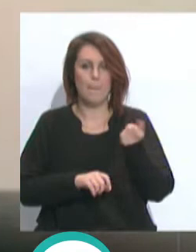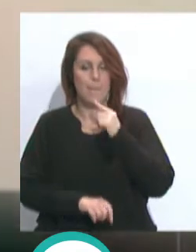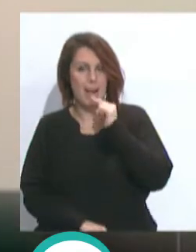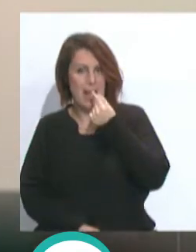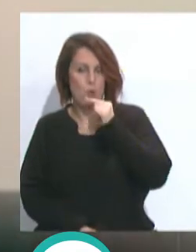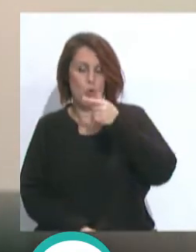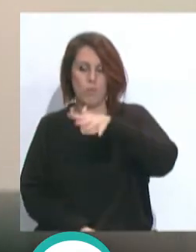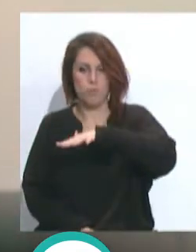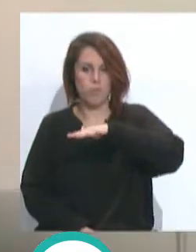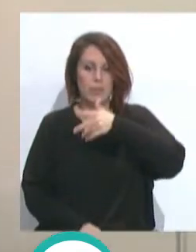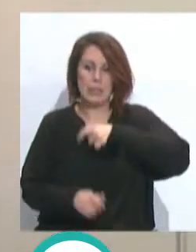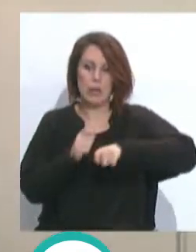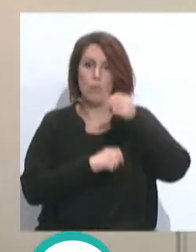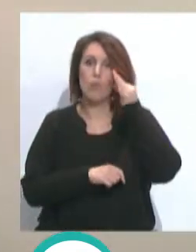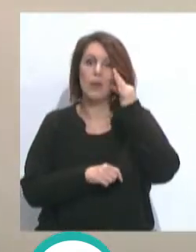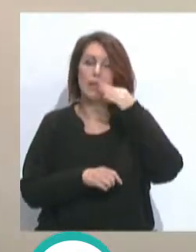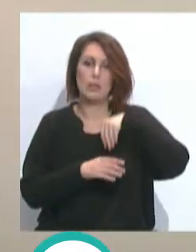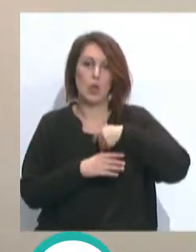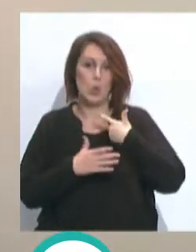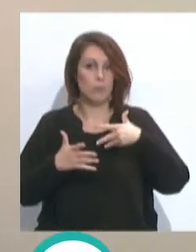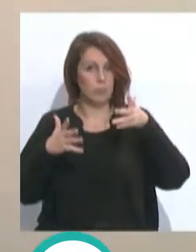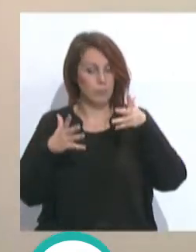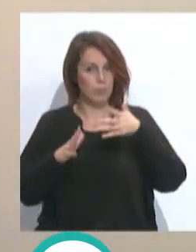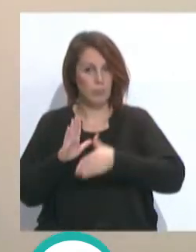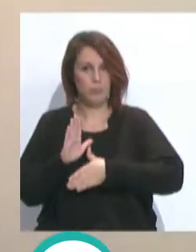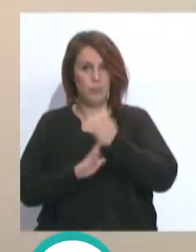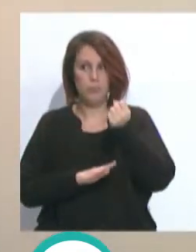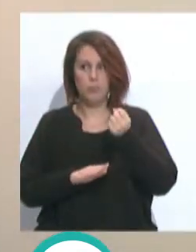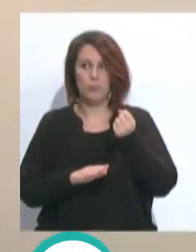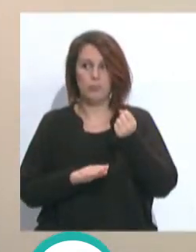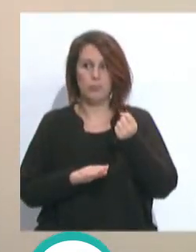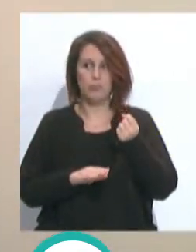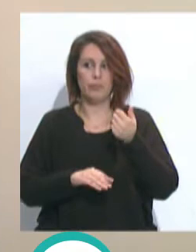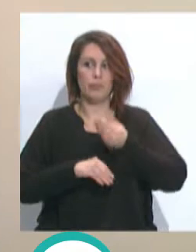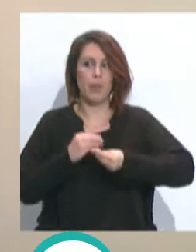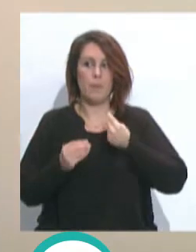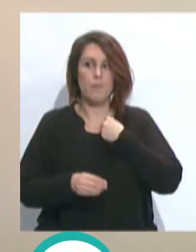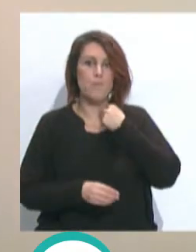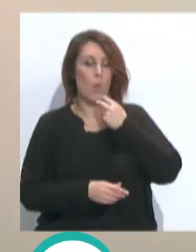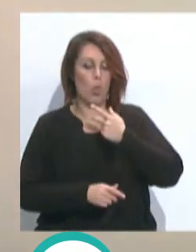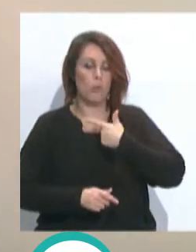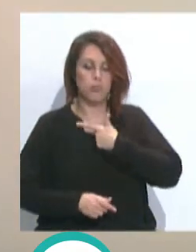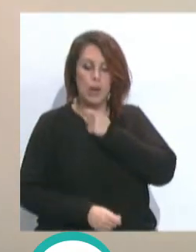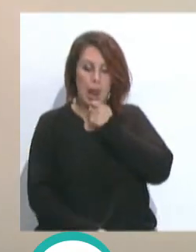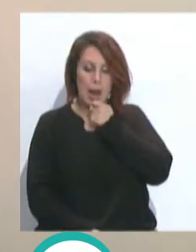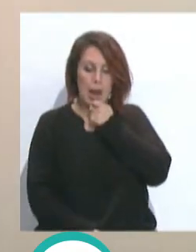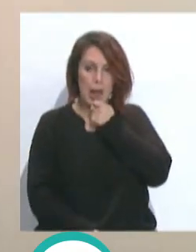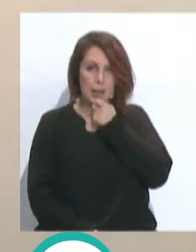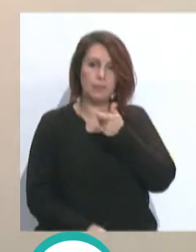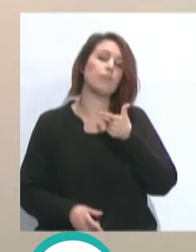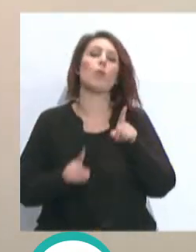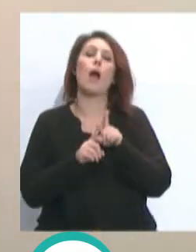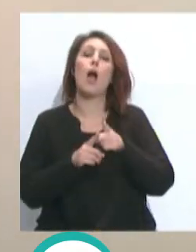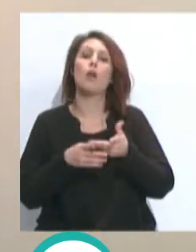asociaciones de mujeres del Consejo de la Fundación pues tomarán la voz ese día, ¿no? La Asociación de Acompañamiento